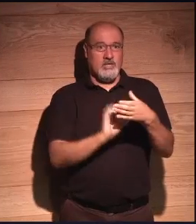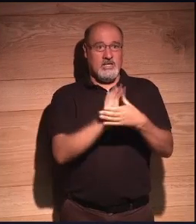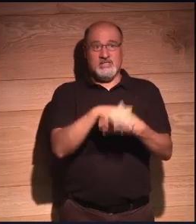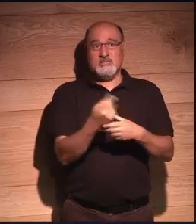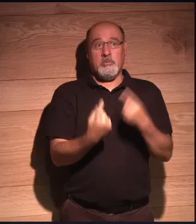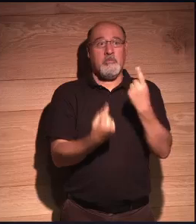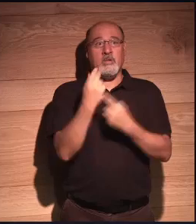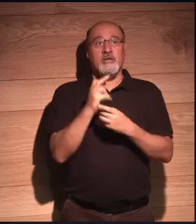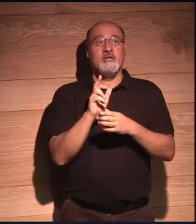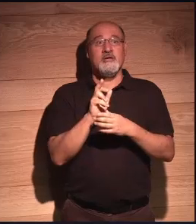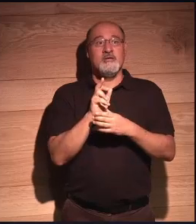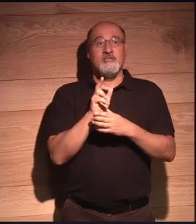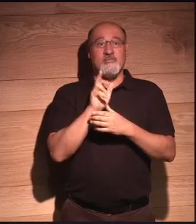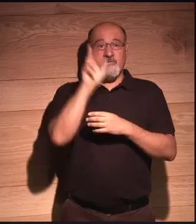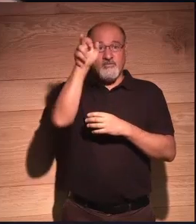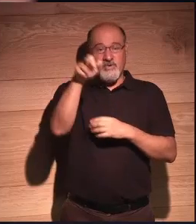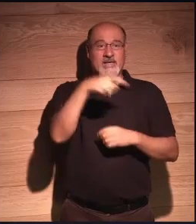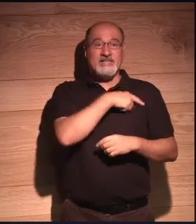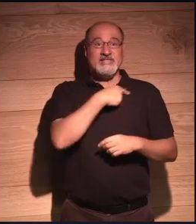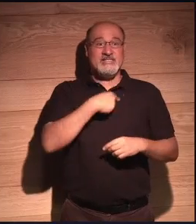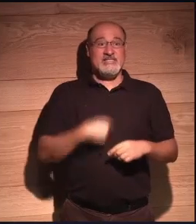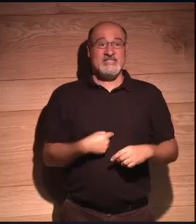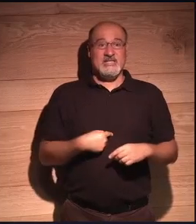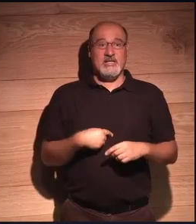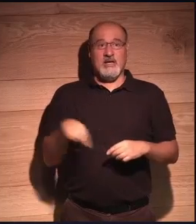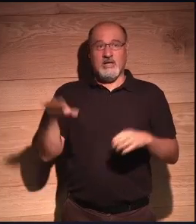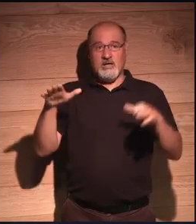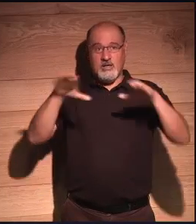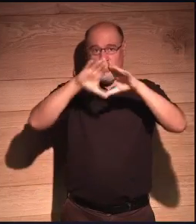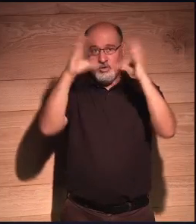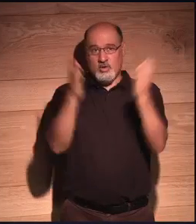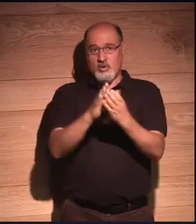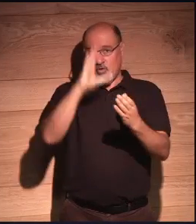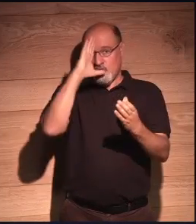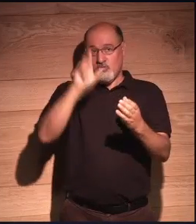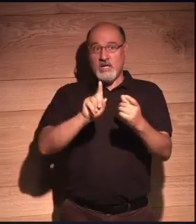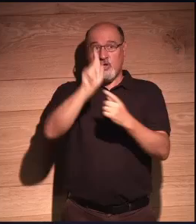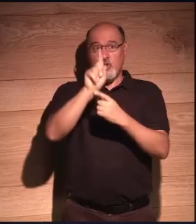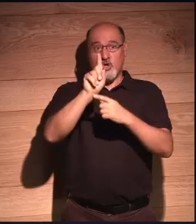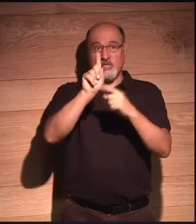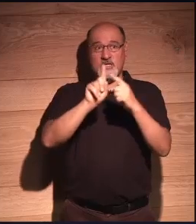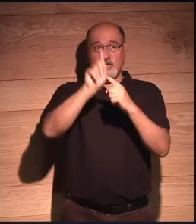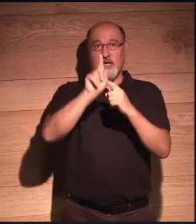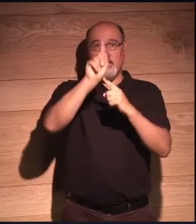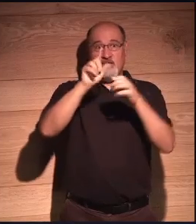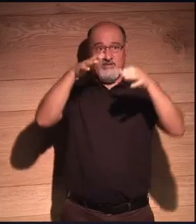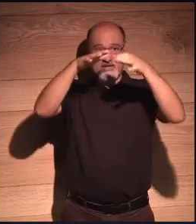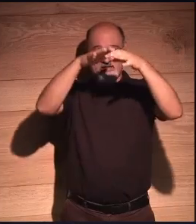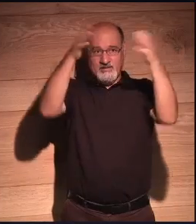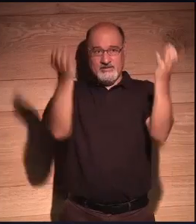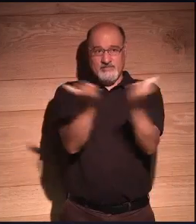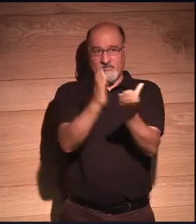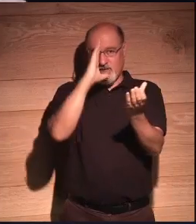hecho, algunas misiones chinas quieren ir a la parte norte. Bueno, decir norte es un poco confuso, pero la parte de arriba de la